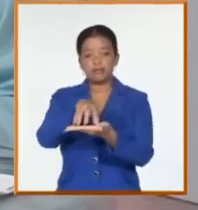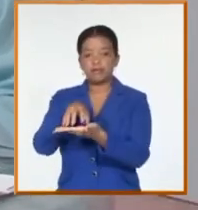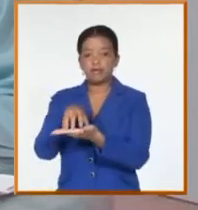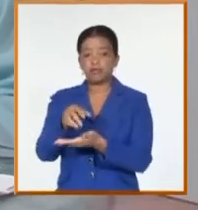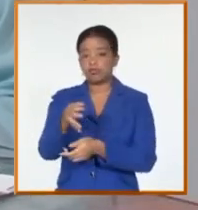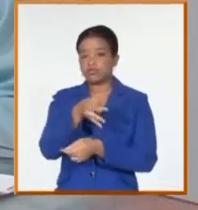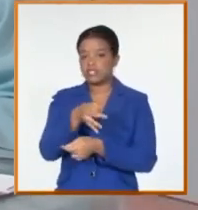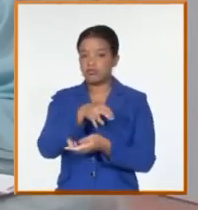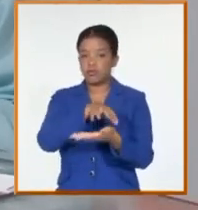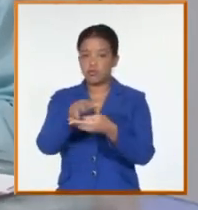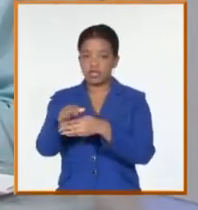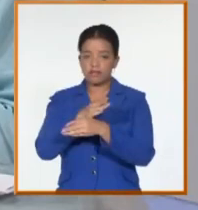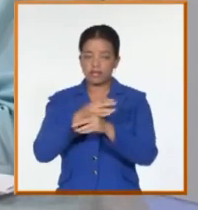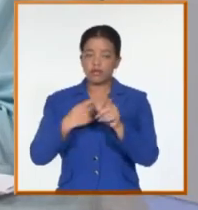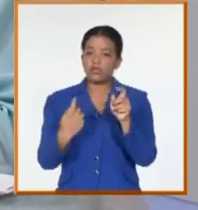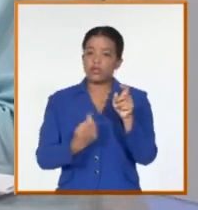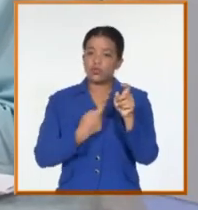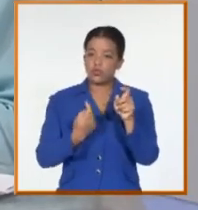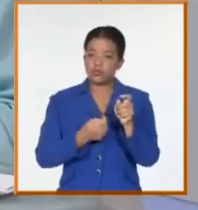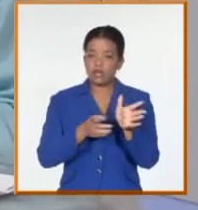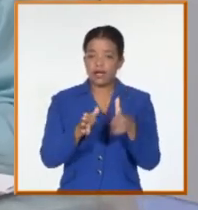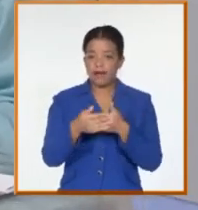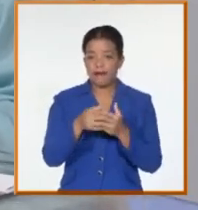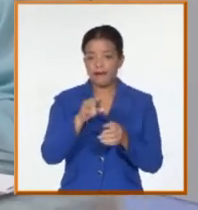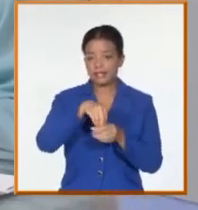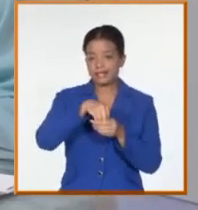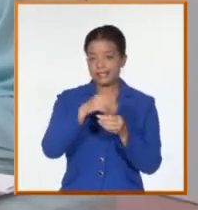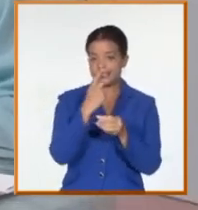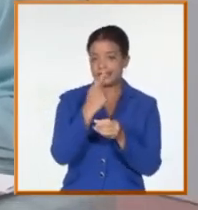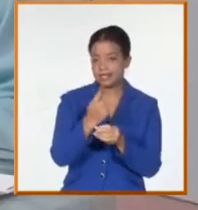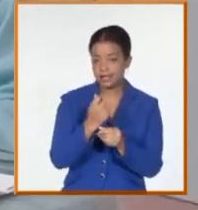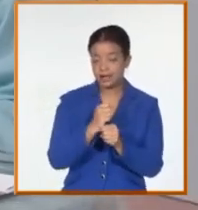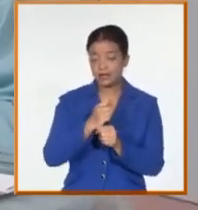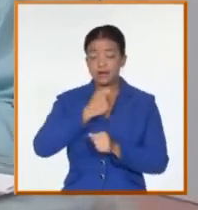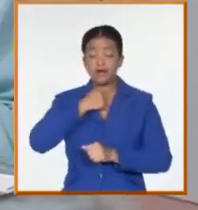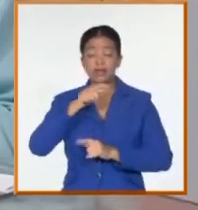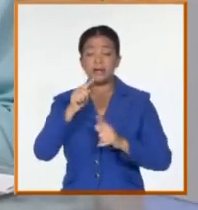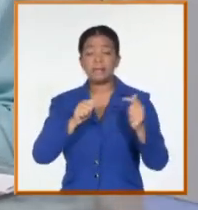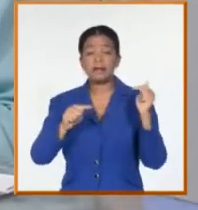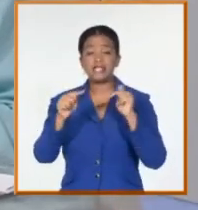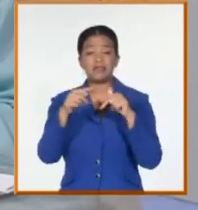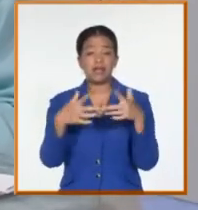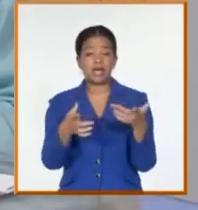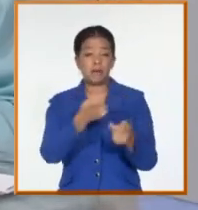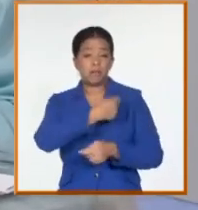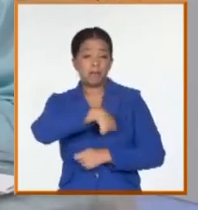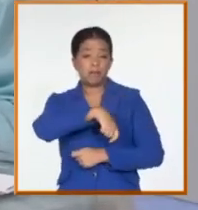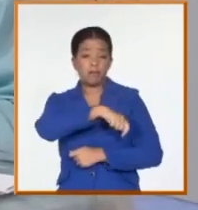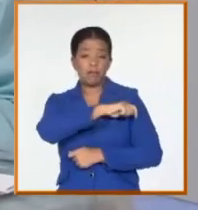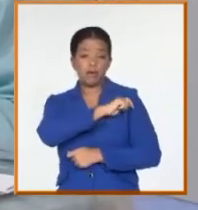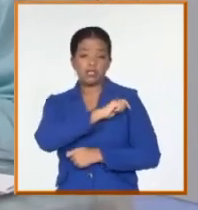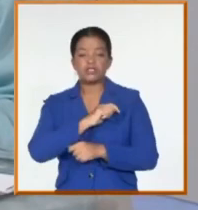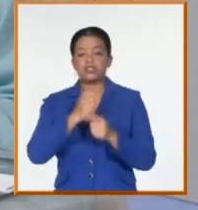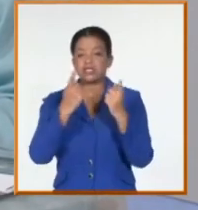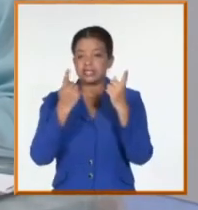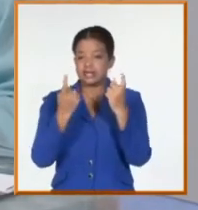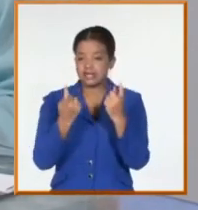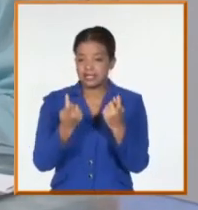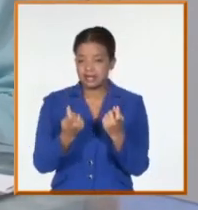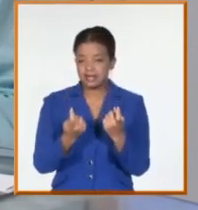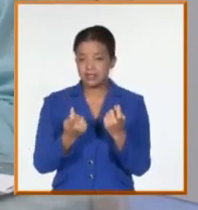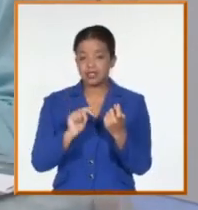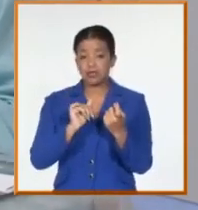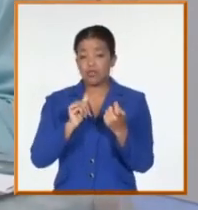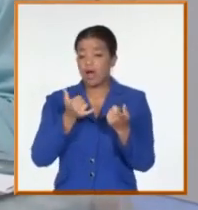ahí implementaremos el tema la cajeta sobre todo en aquellos asentamientos poblacionales que también lo merece y que no existe